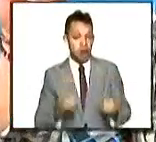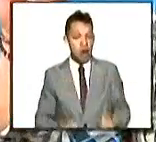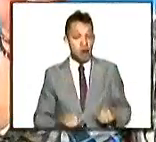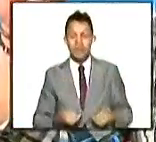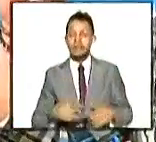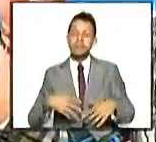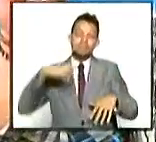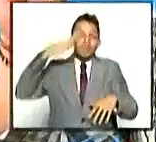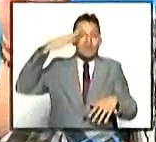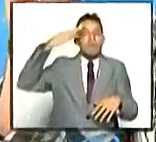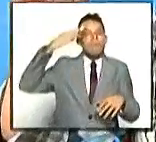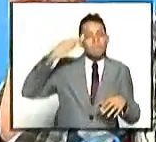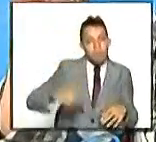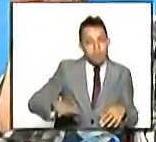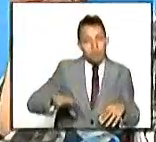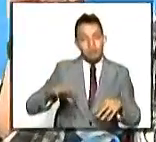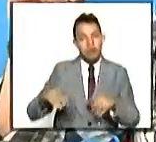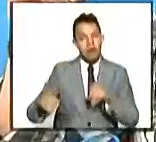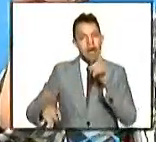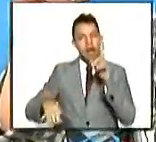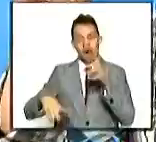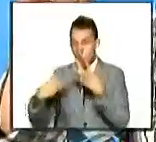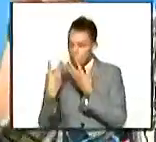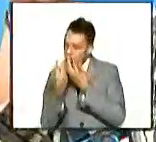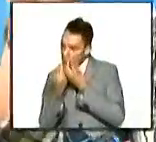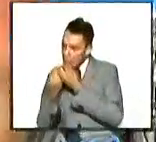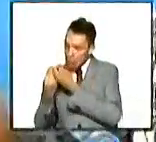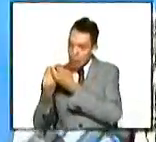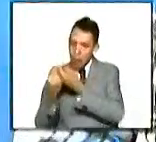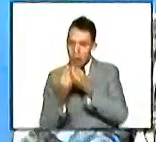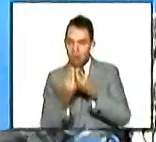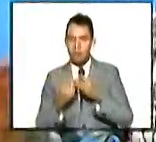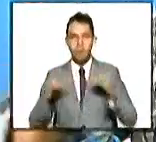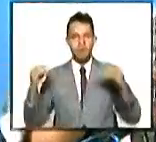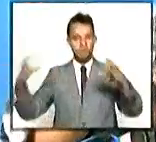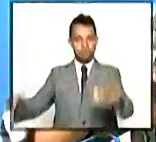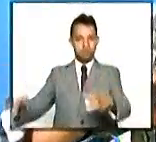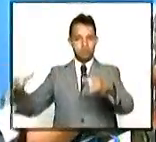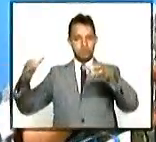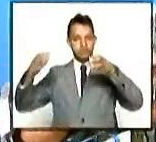pronto, cuando hay un cónclave, se me ocurre ahora, cuando hay un cónclave que